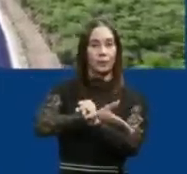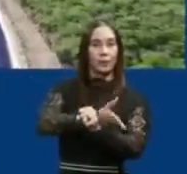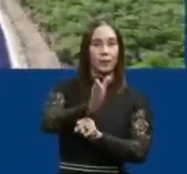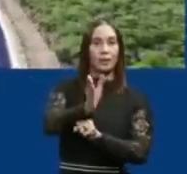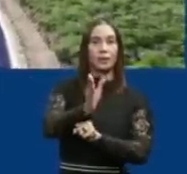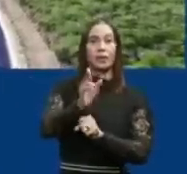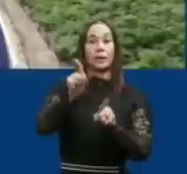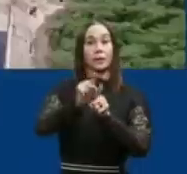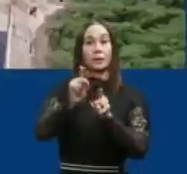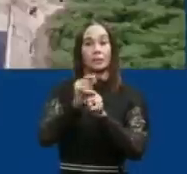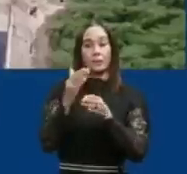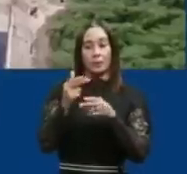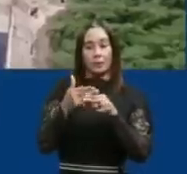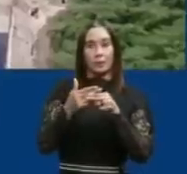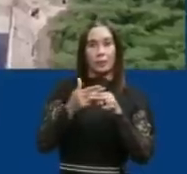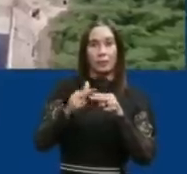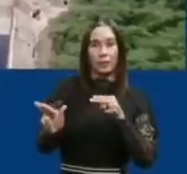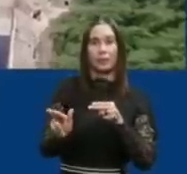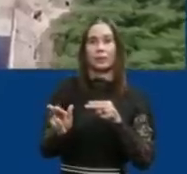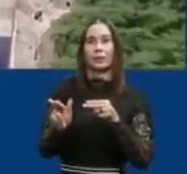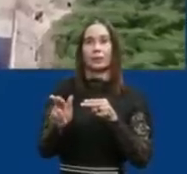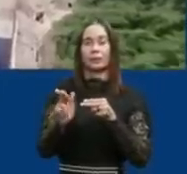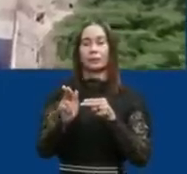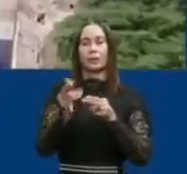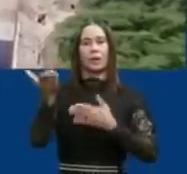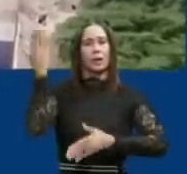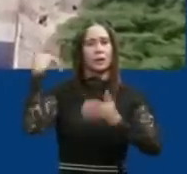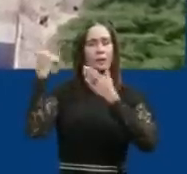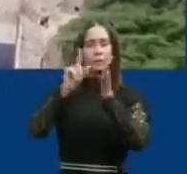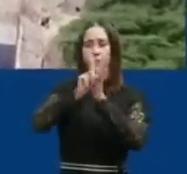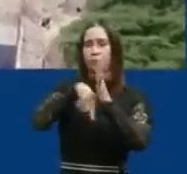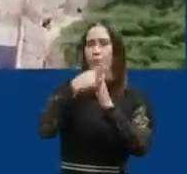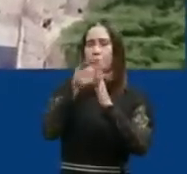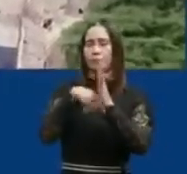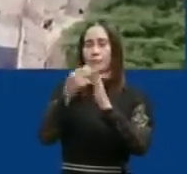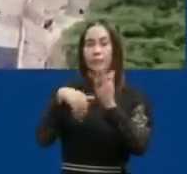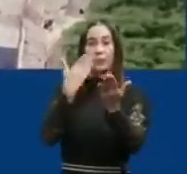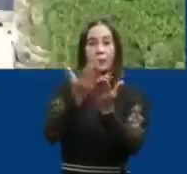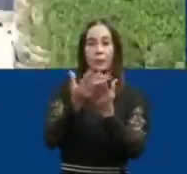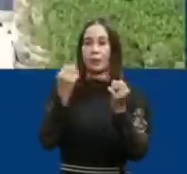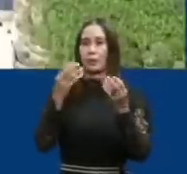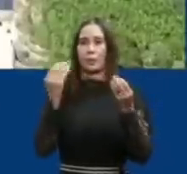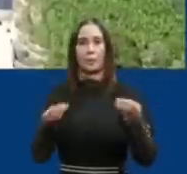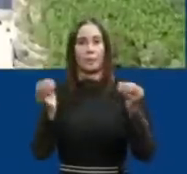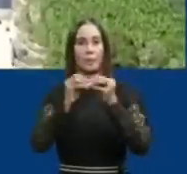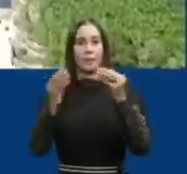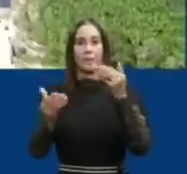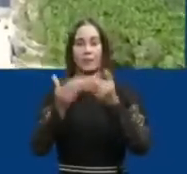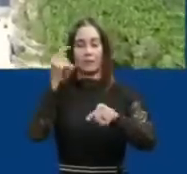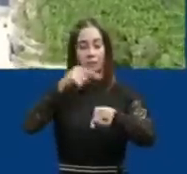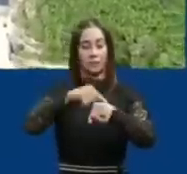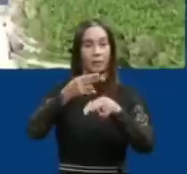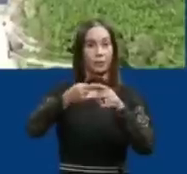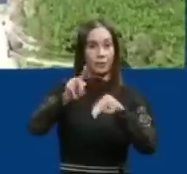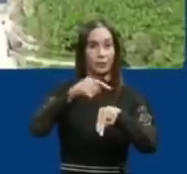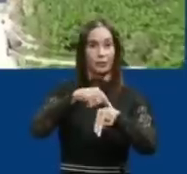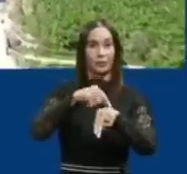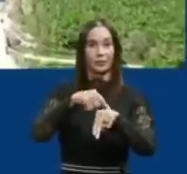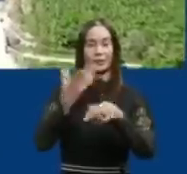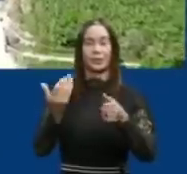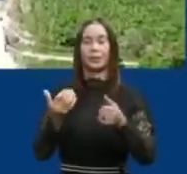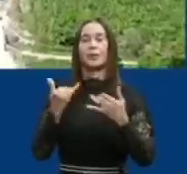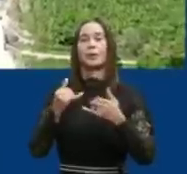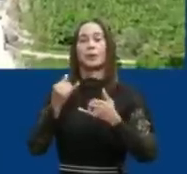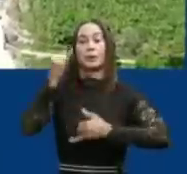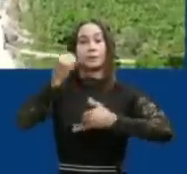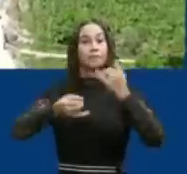ahorrar más de una hora de viaje yendo desde aquí hasta Pedernales, como dijo Deligne. Y a final de este año